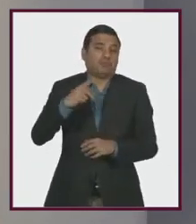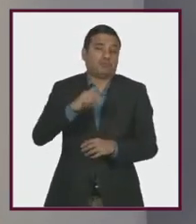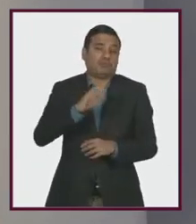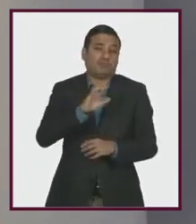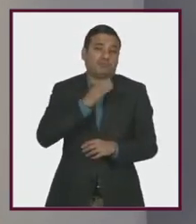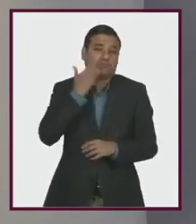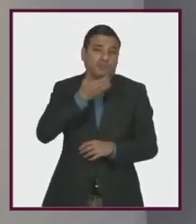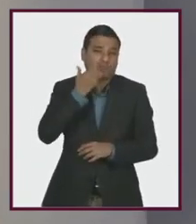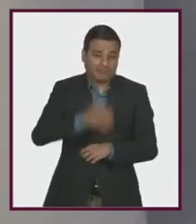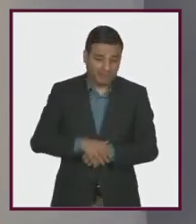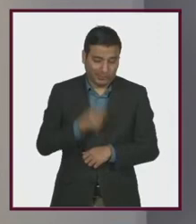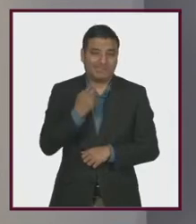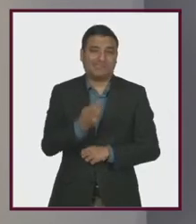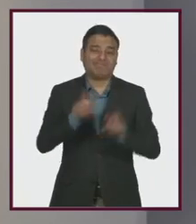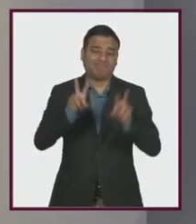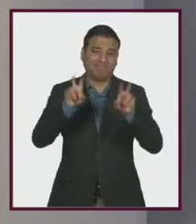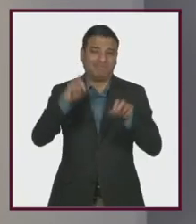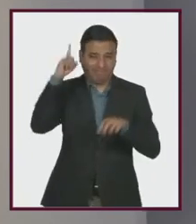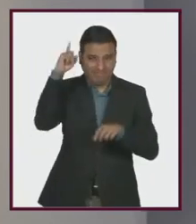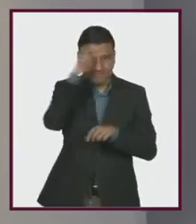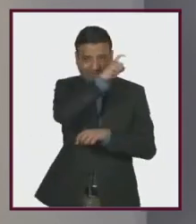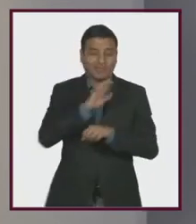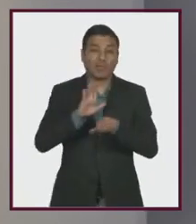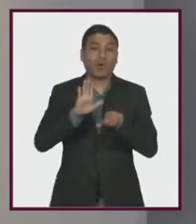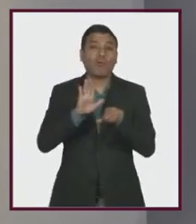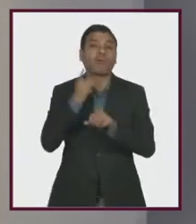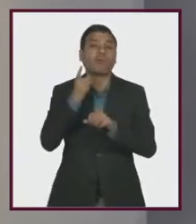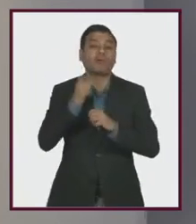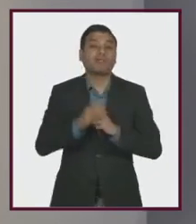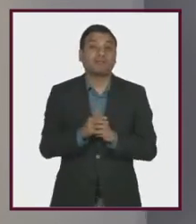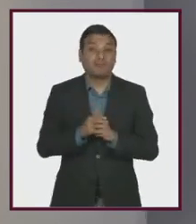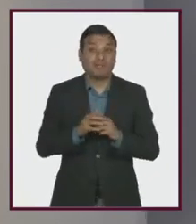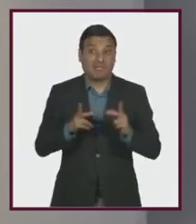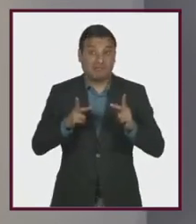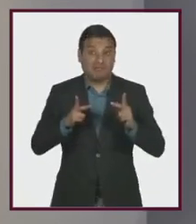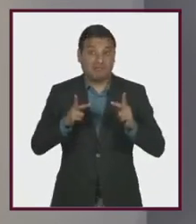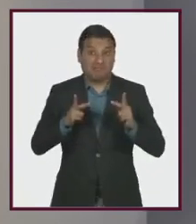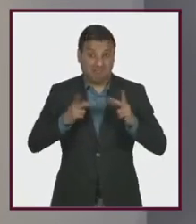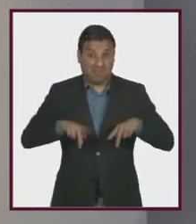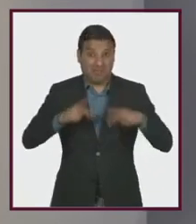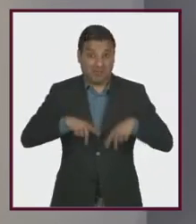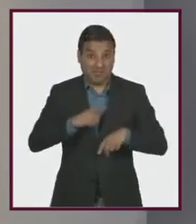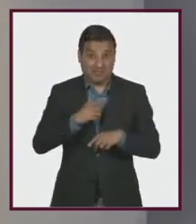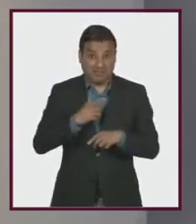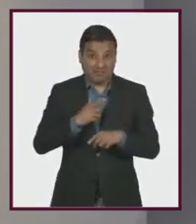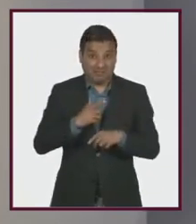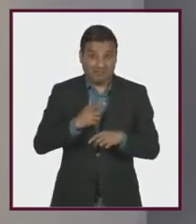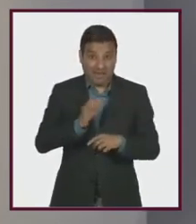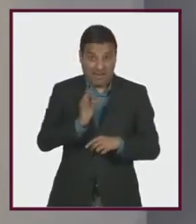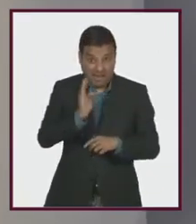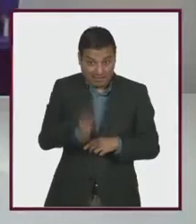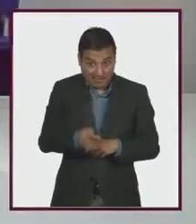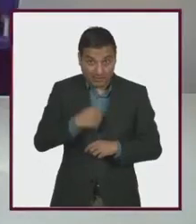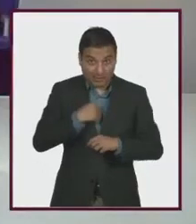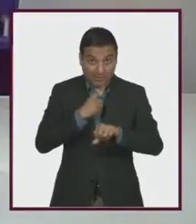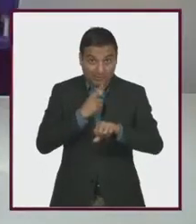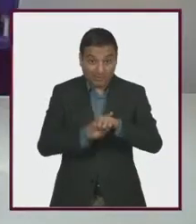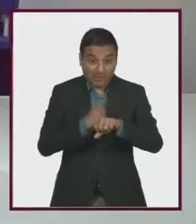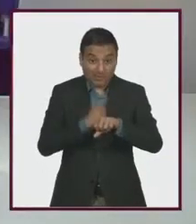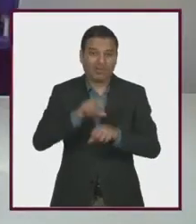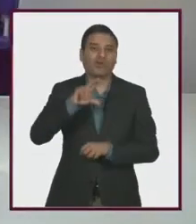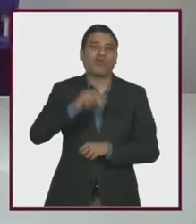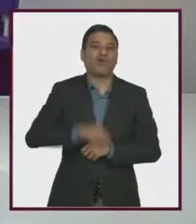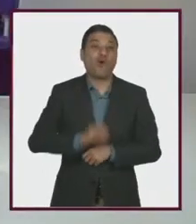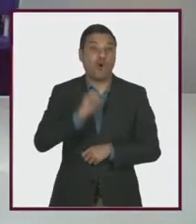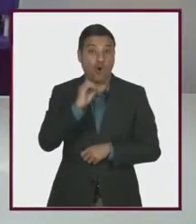situación compleja porque pues además a nadie nos gusta pensar que estamos enfermos, y no solamente si tenemos una dependencia, también nos